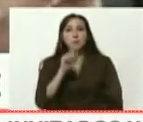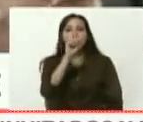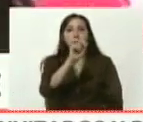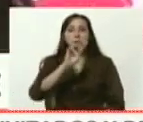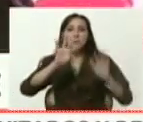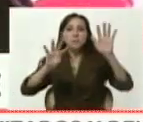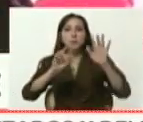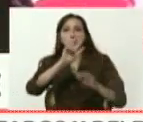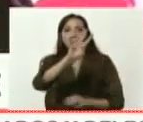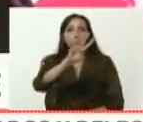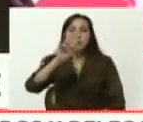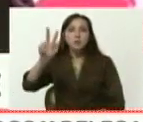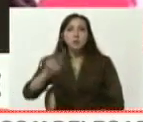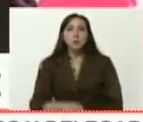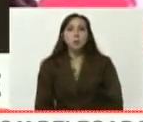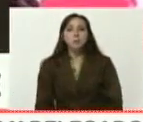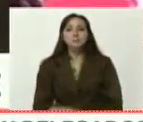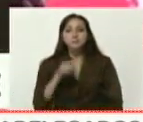Guerra Mundial,